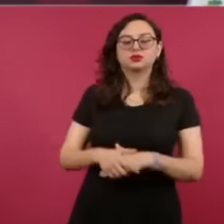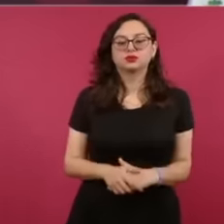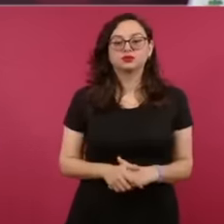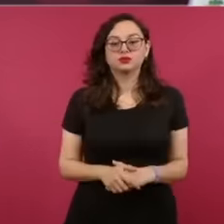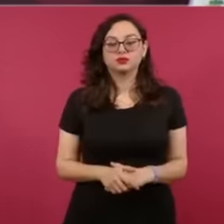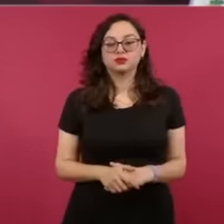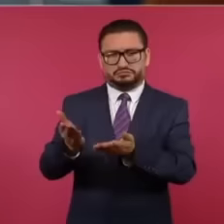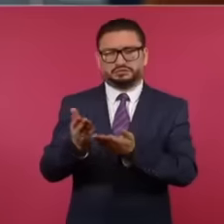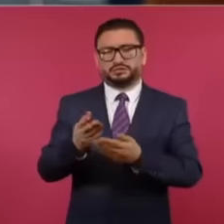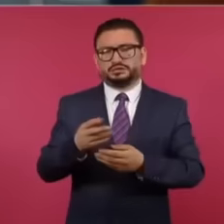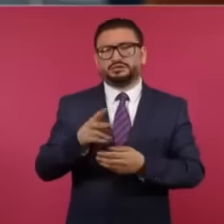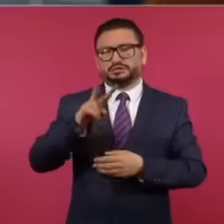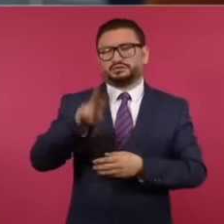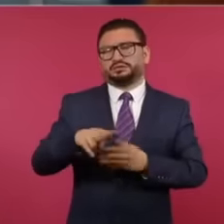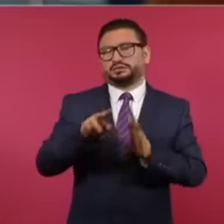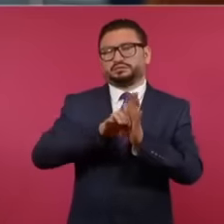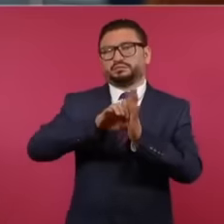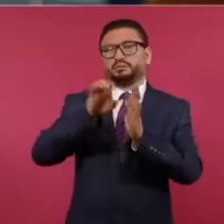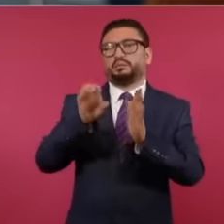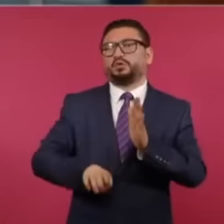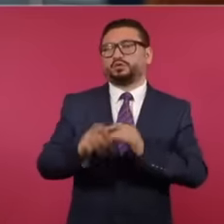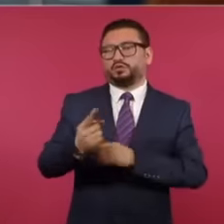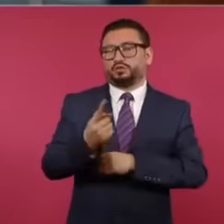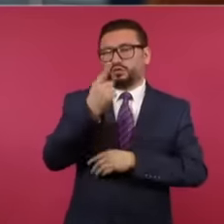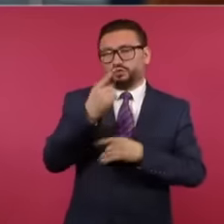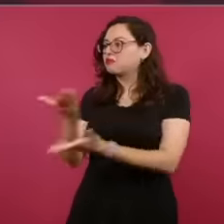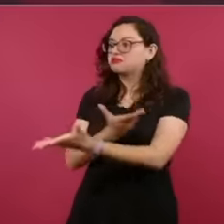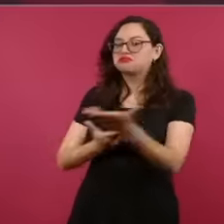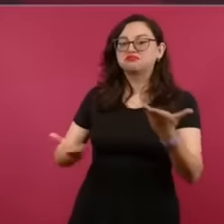No saben comunicarse con la gente.